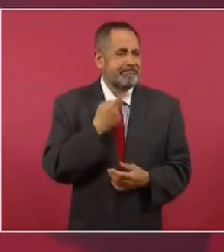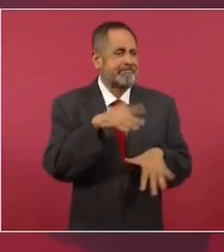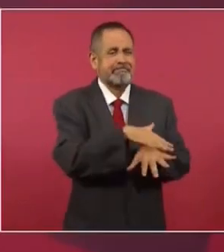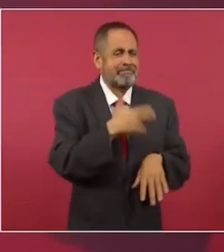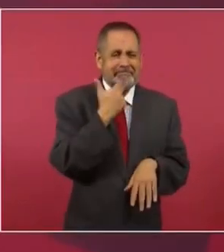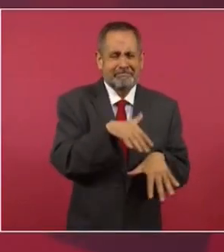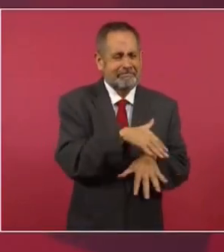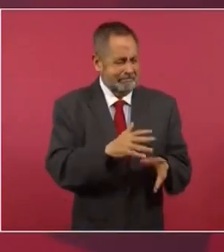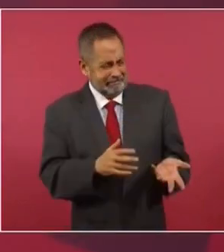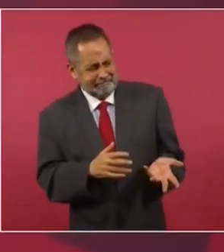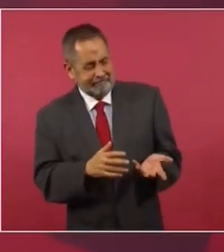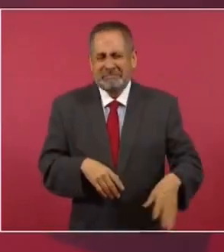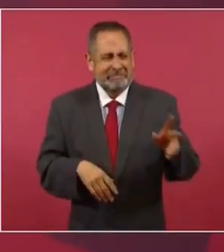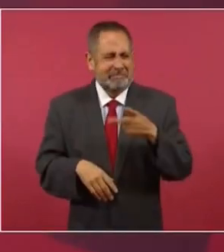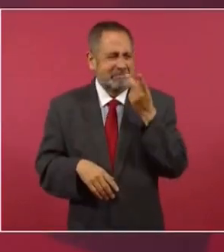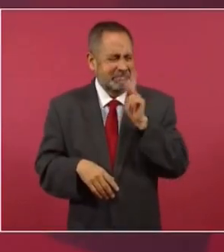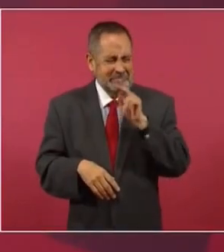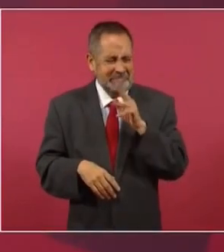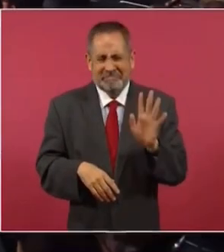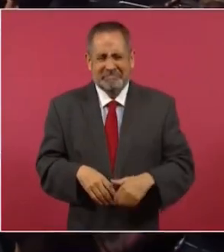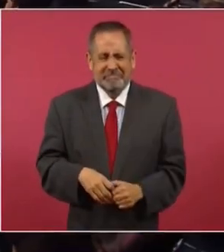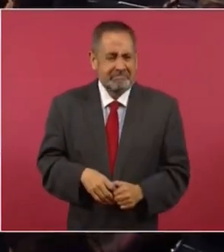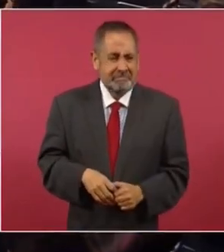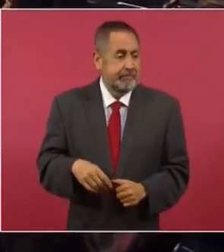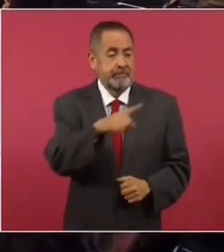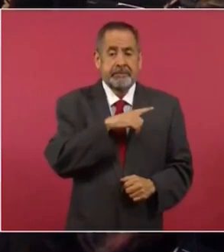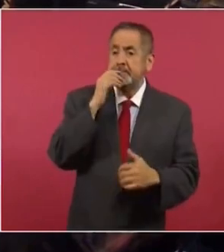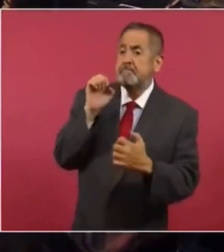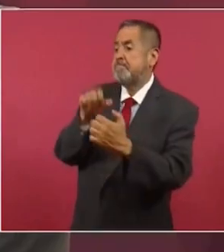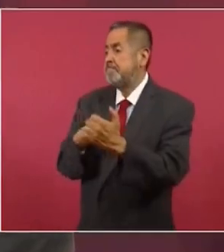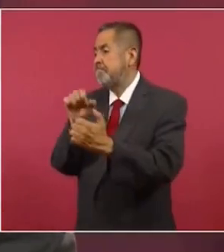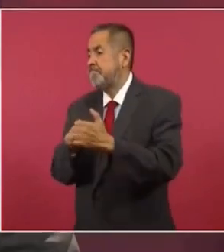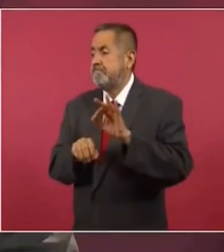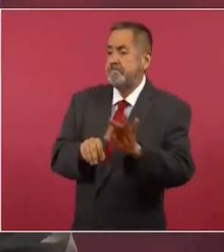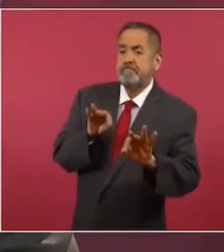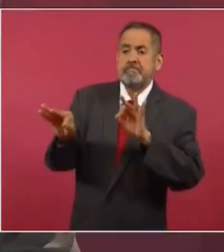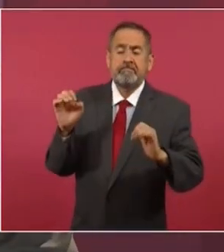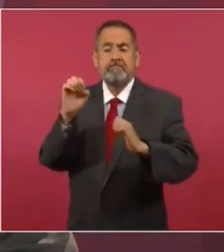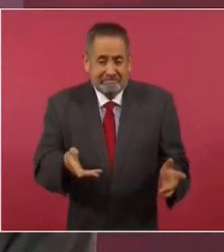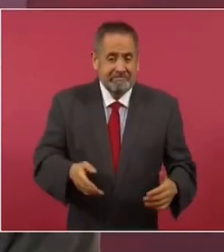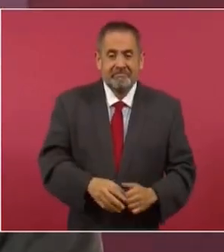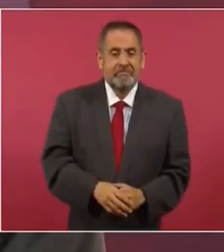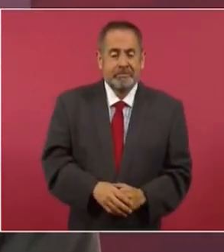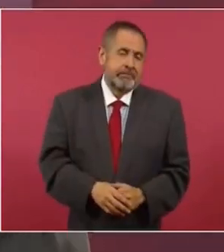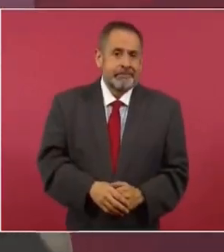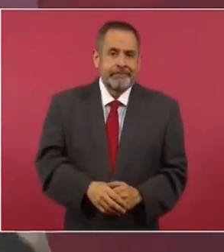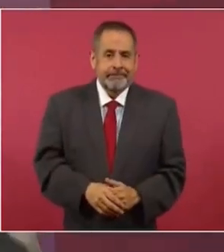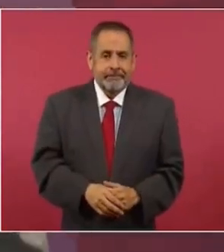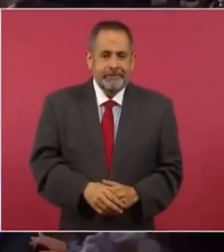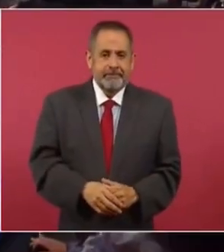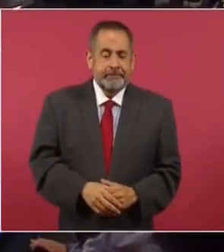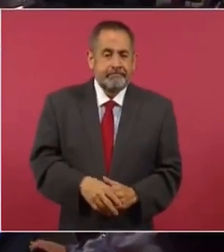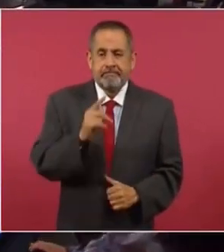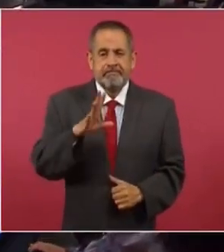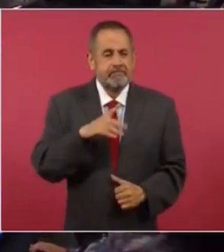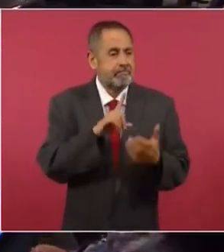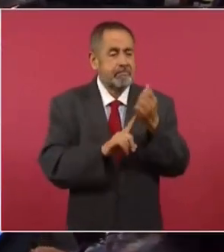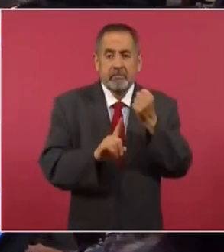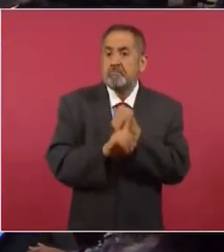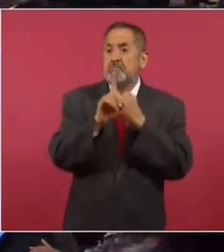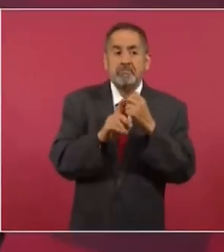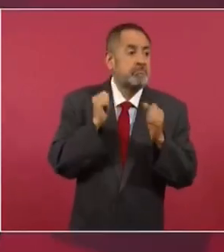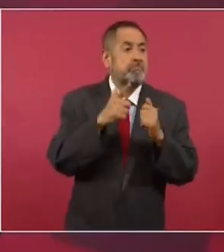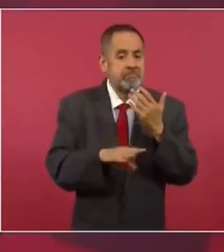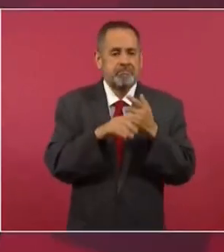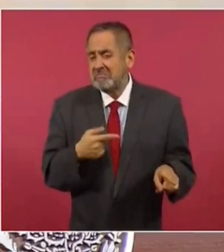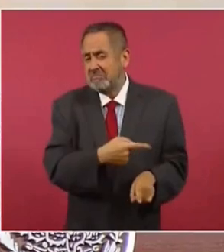ramplona, salamera, para tratar de engañar a los ciudadanos estadounidenses. Pero no tiene ningún efecto, no les va a